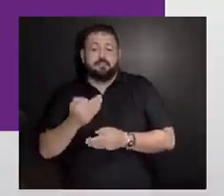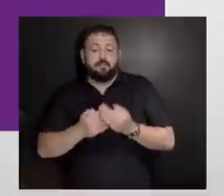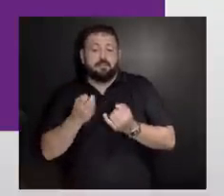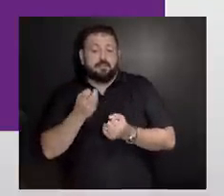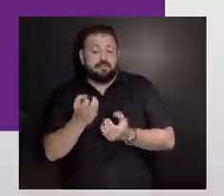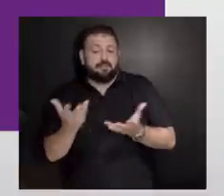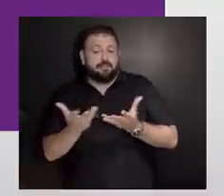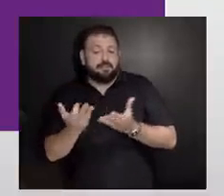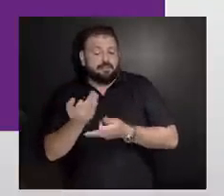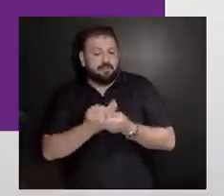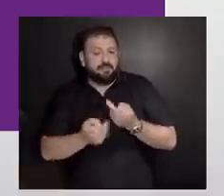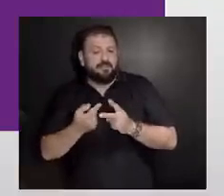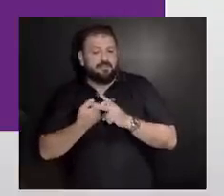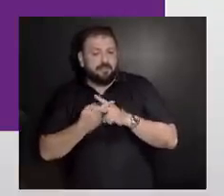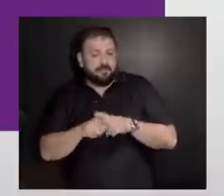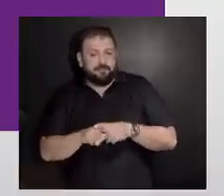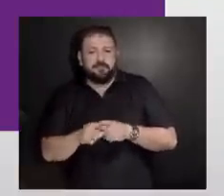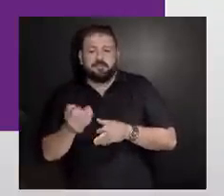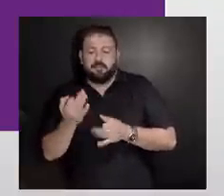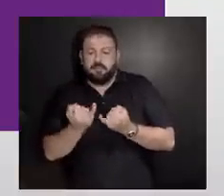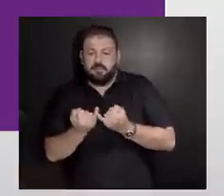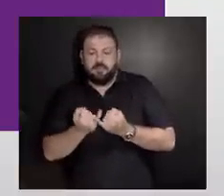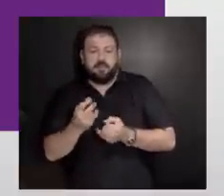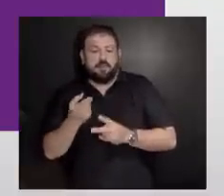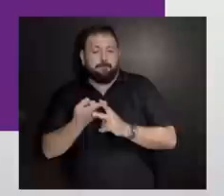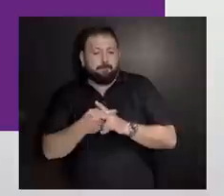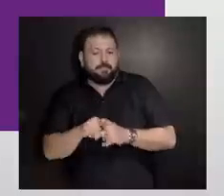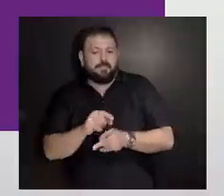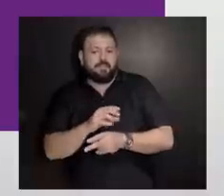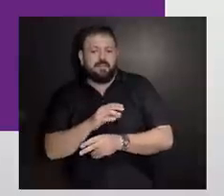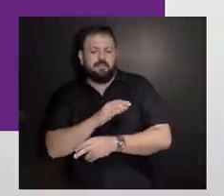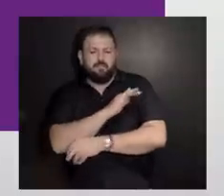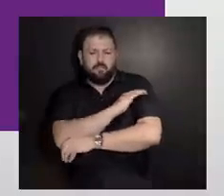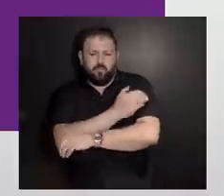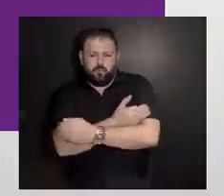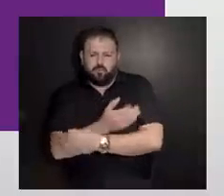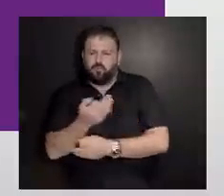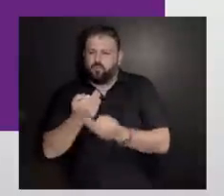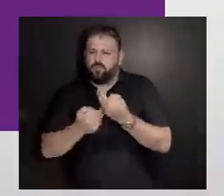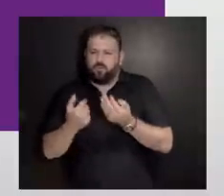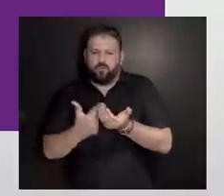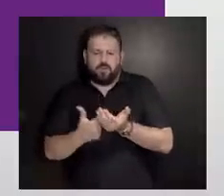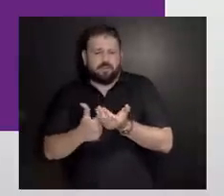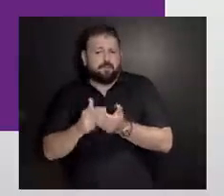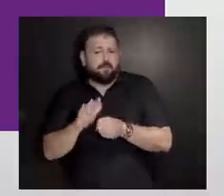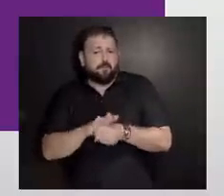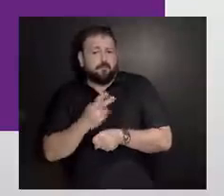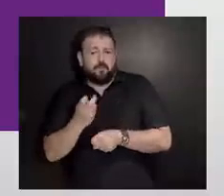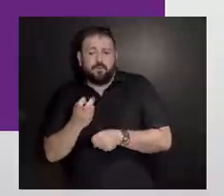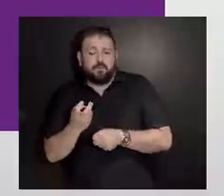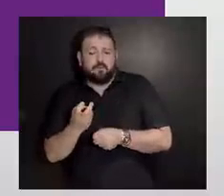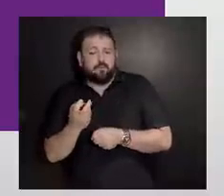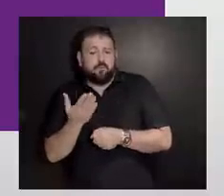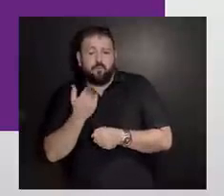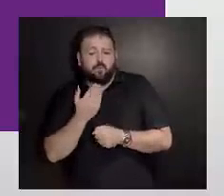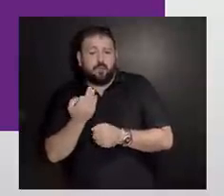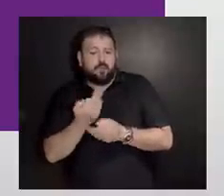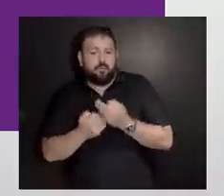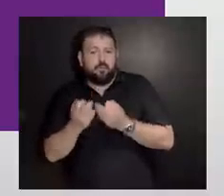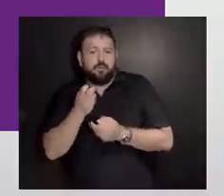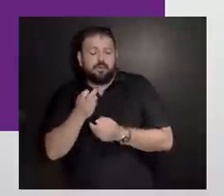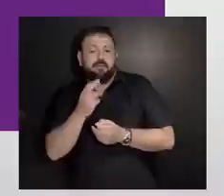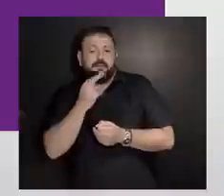hace es que va a empezar a degradar el músculo y la grasa, porque como no detecta que hay glucosa, pues va a empezar a tomar como de